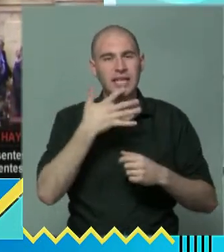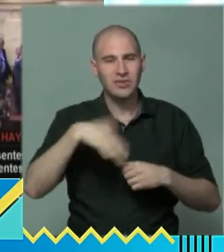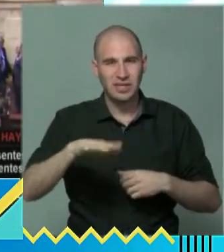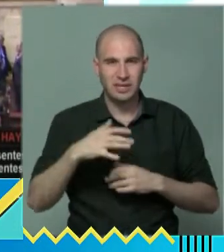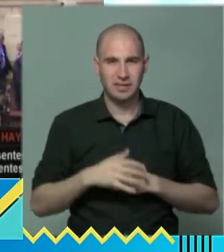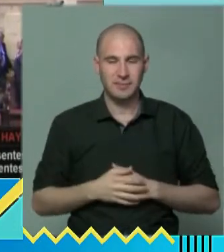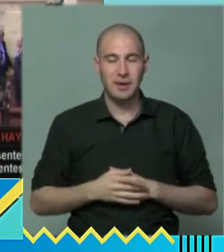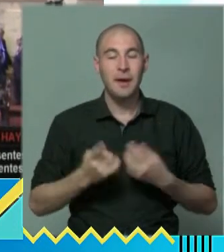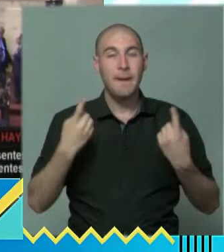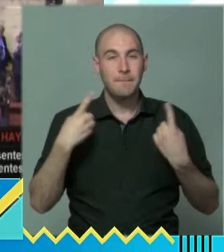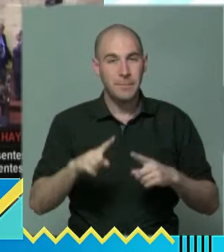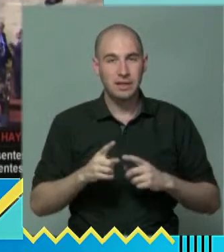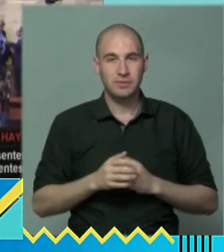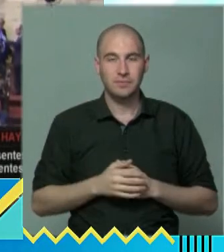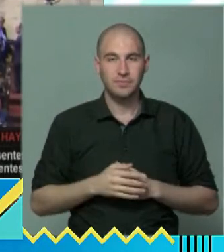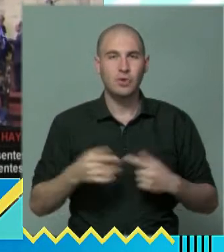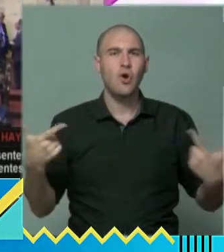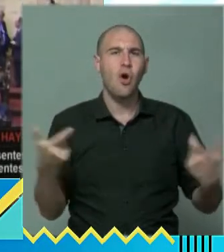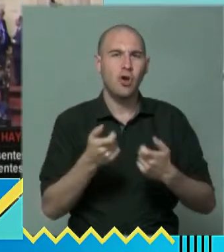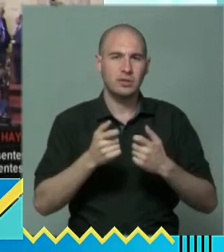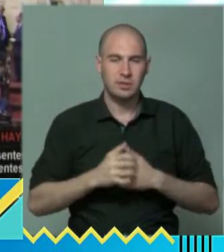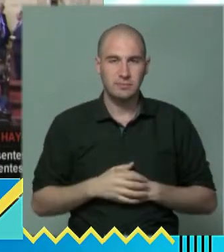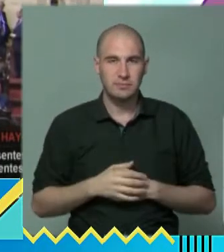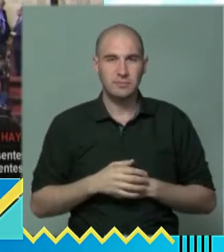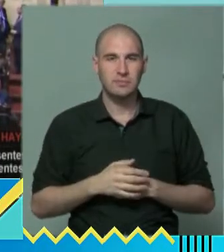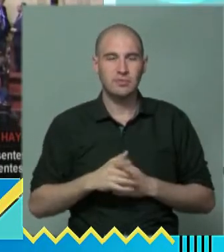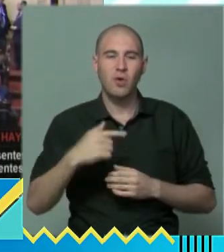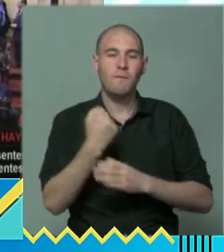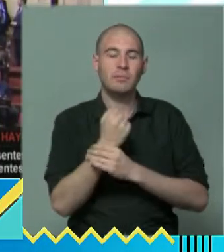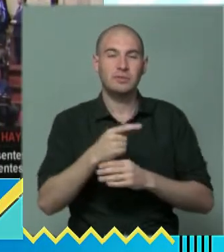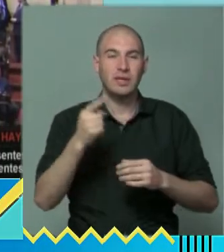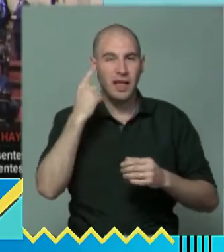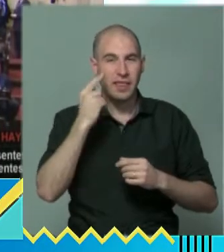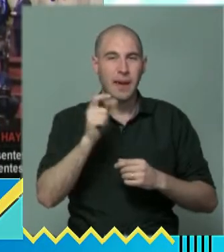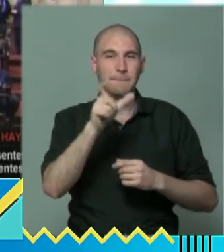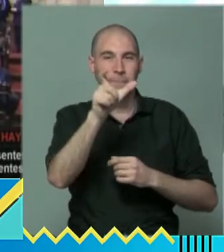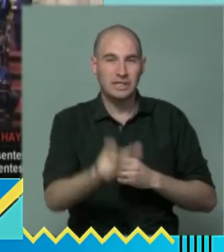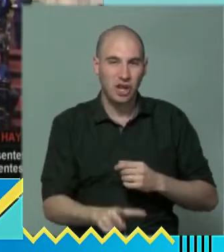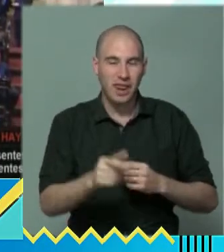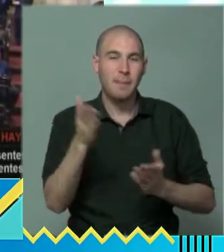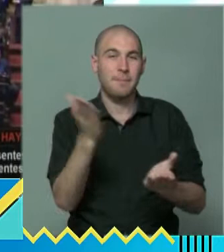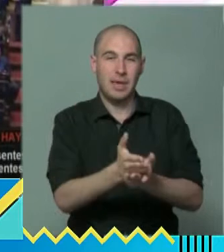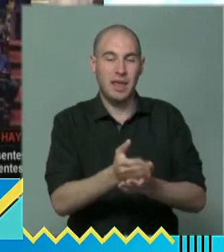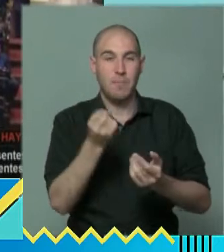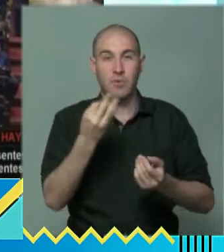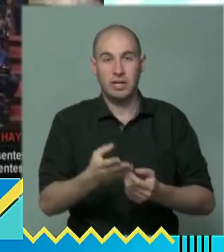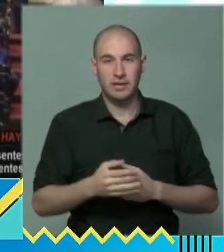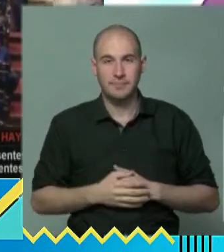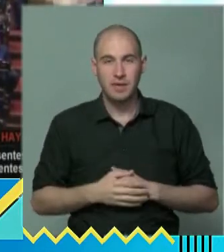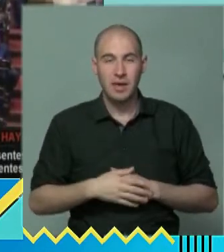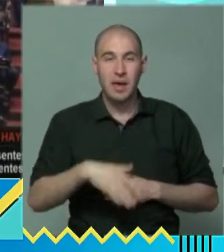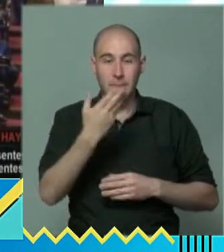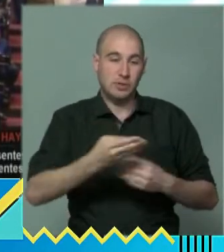comprensión, pero principalmente choca con lo que se conoce como el principio de personalidad de las penas, porque en definitiva